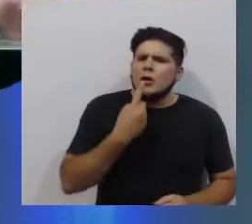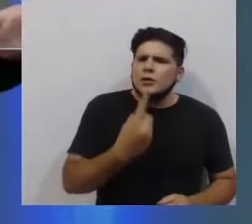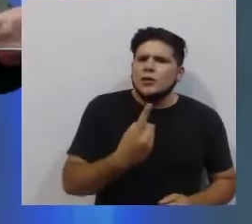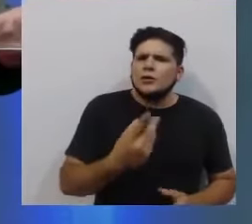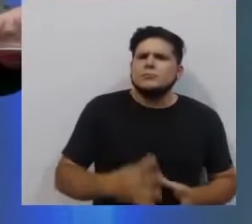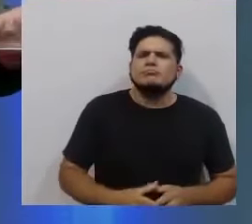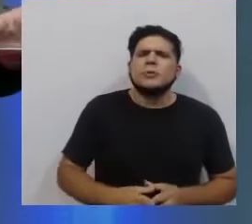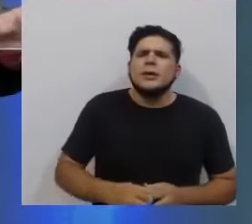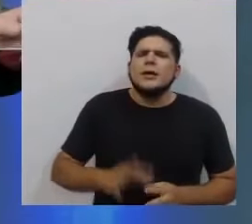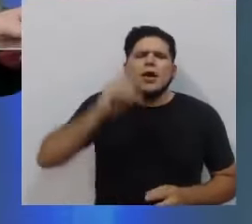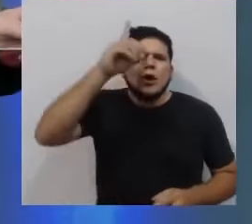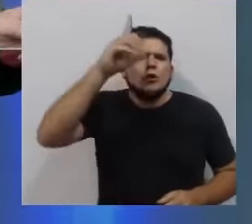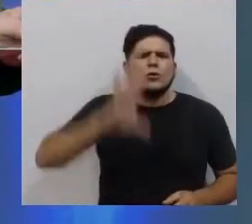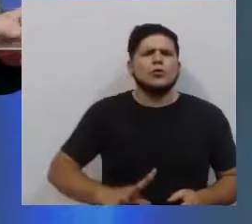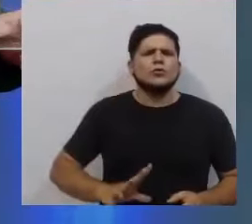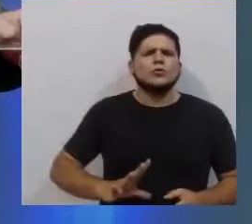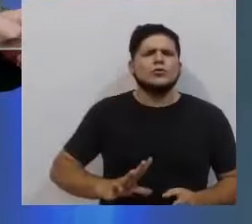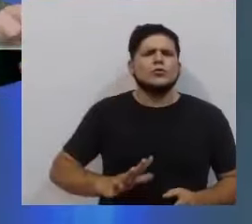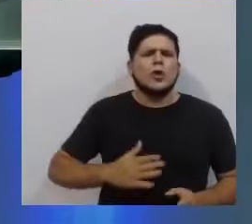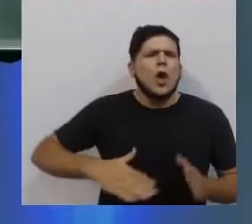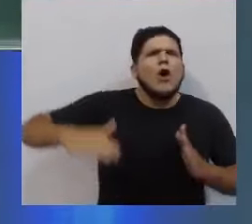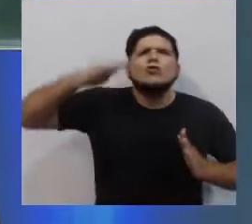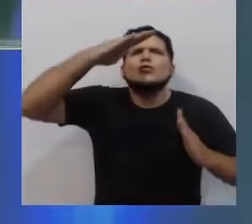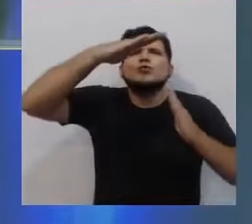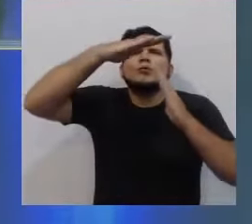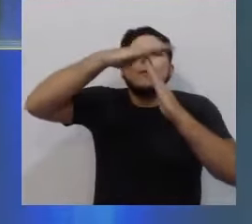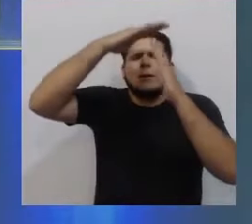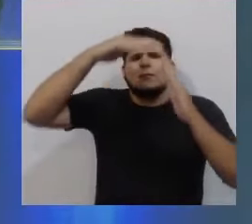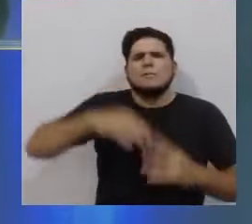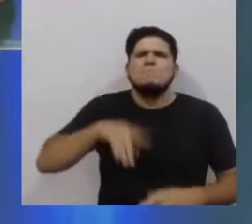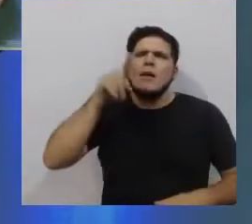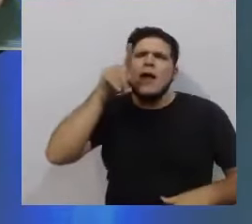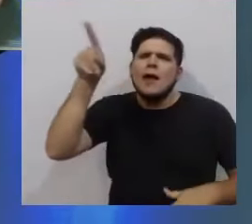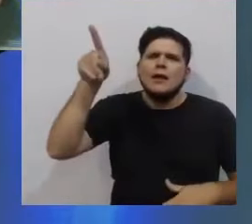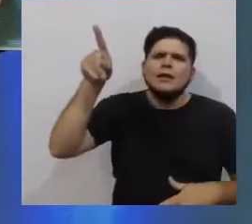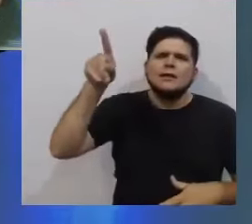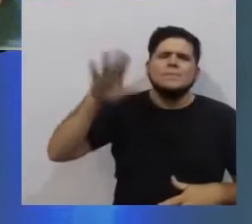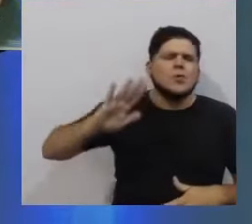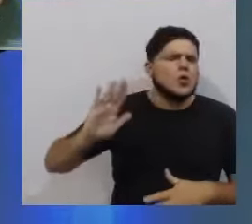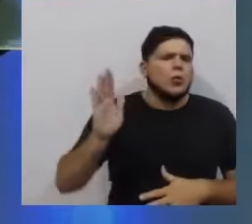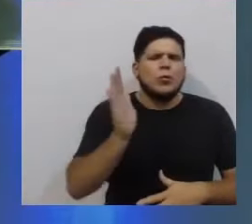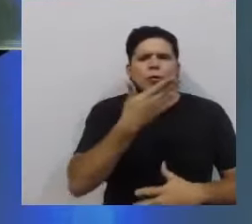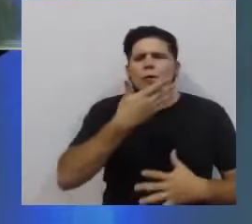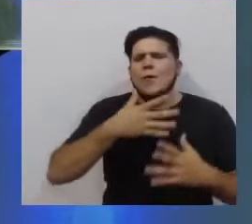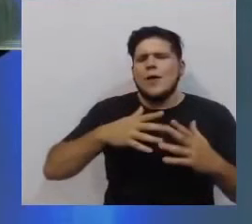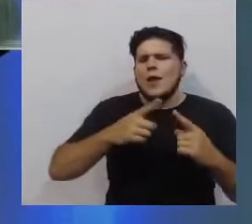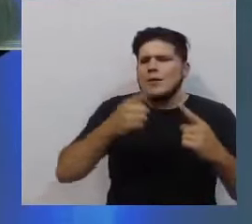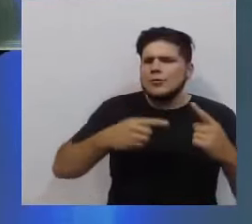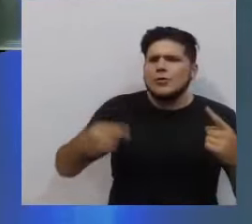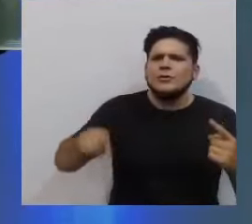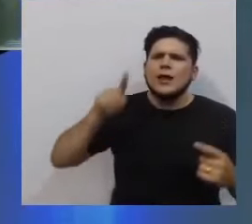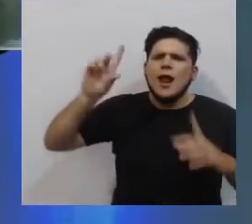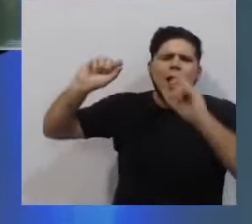él me prosperará agarrar esa palabra diga yo tomo esta palabra